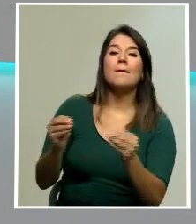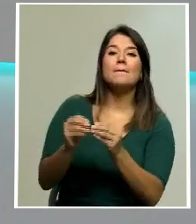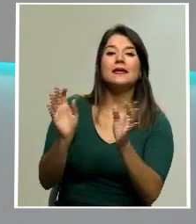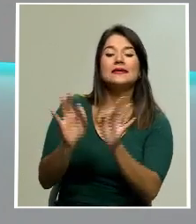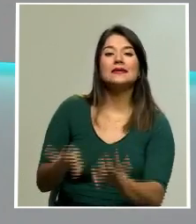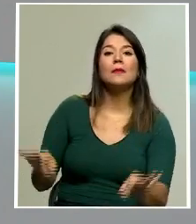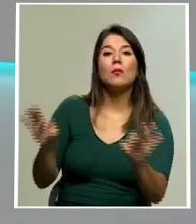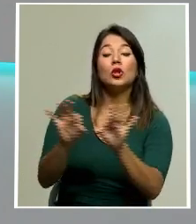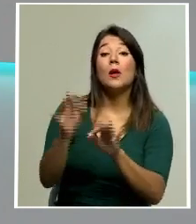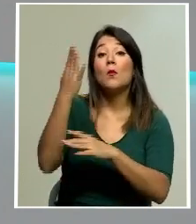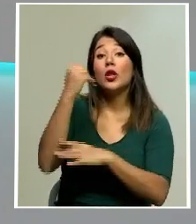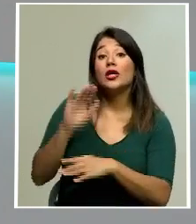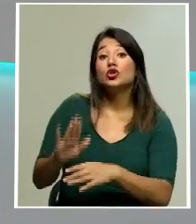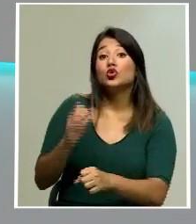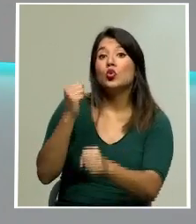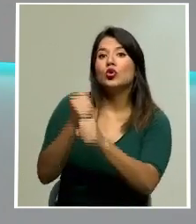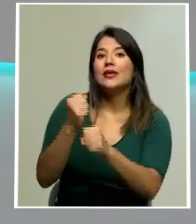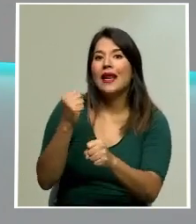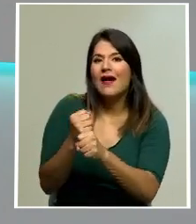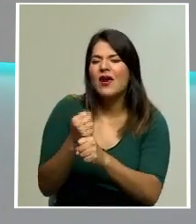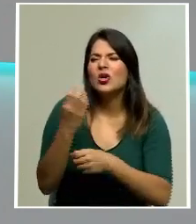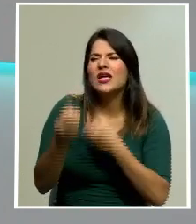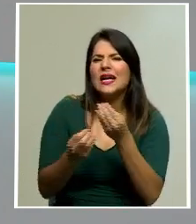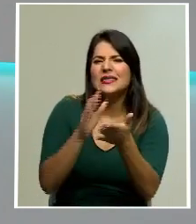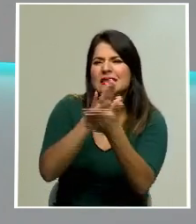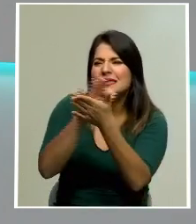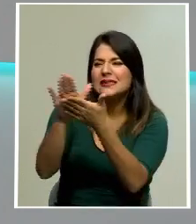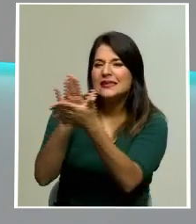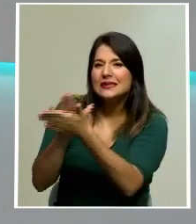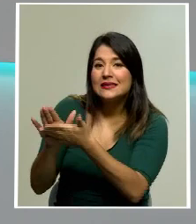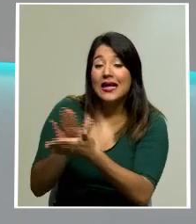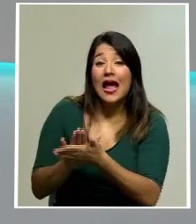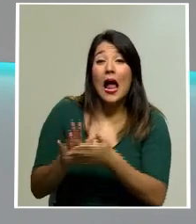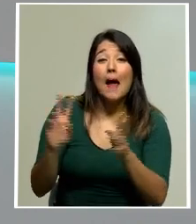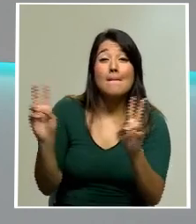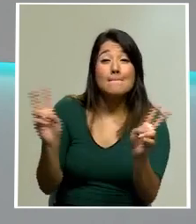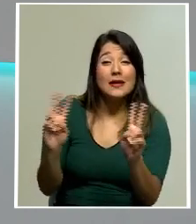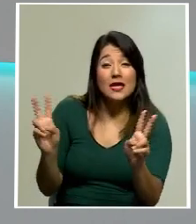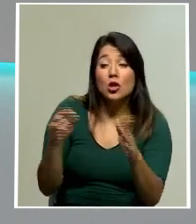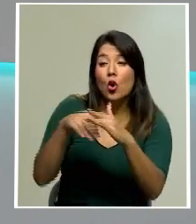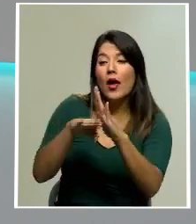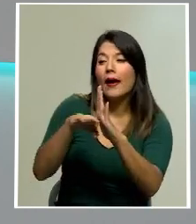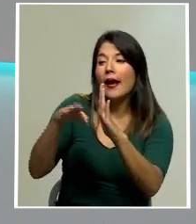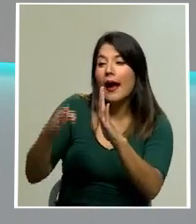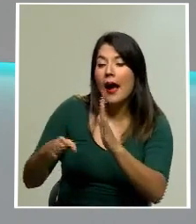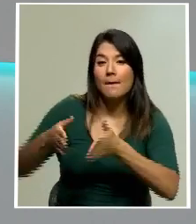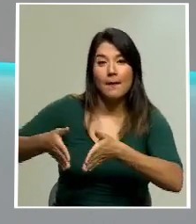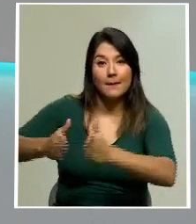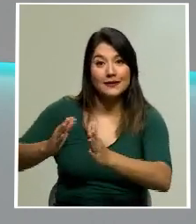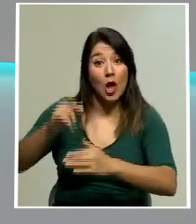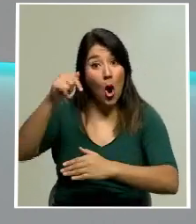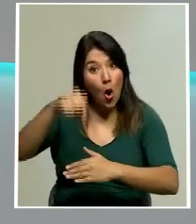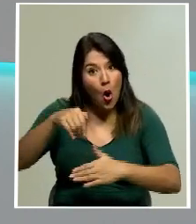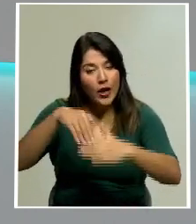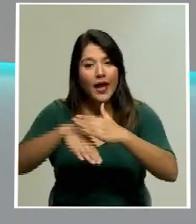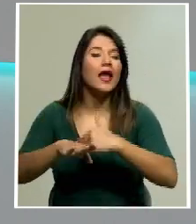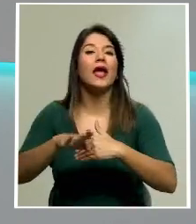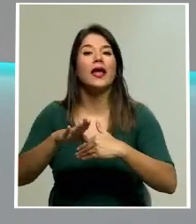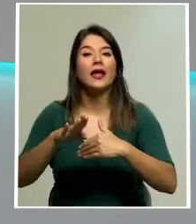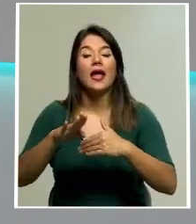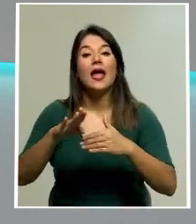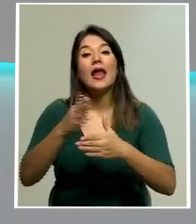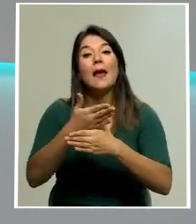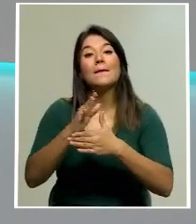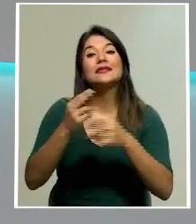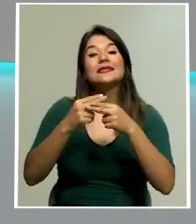importantes, pues su labor elimina los restos del virus que quedan en el aire en las camas o pasillos. Hoy en nuestra sección Voces